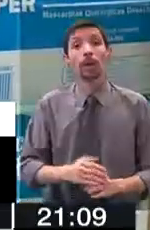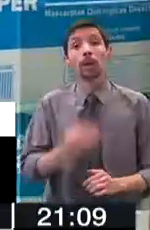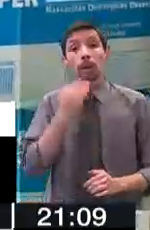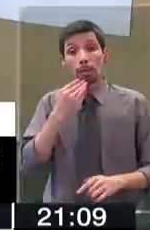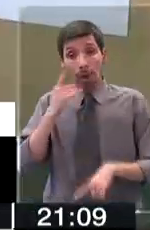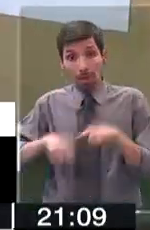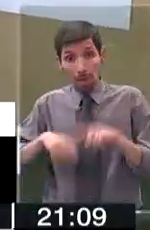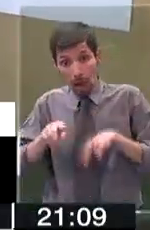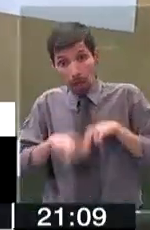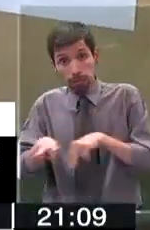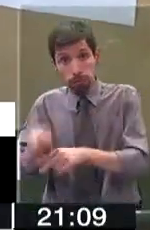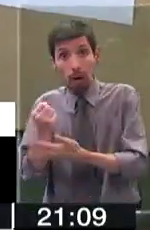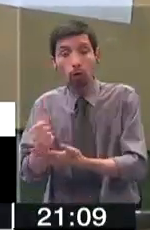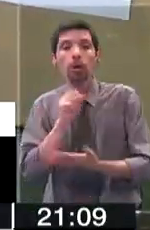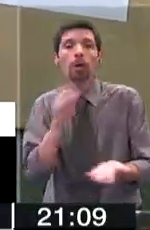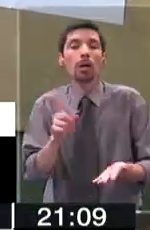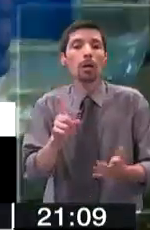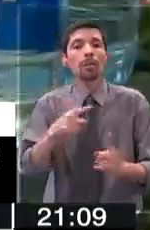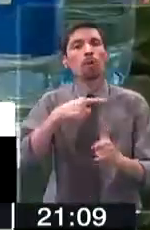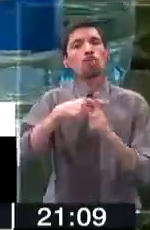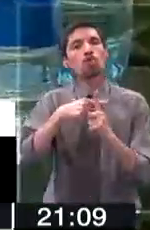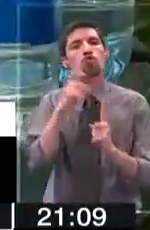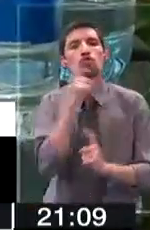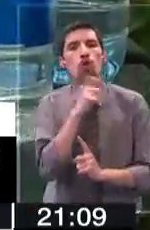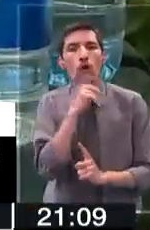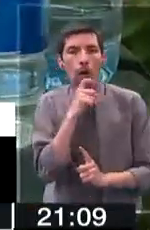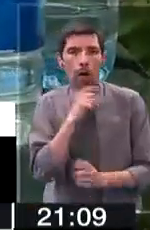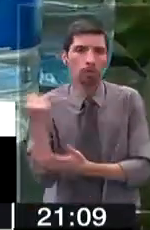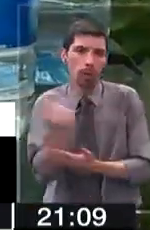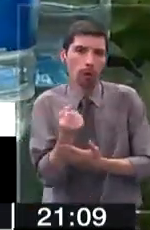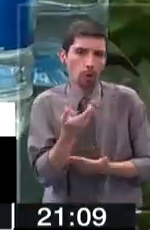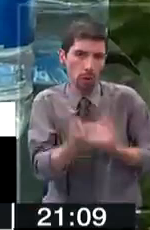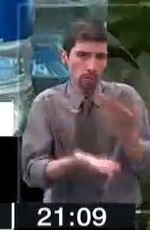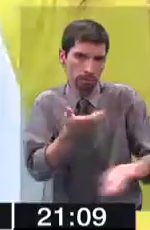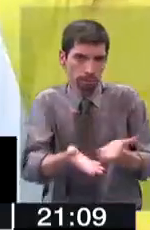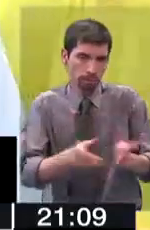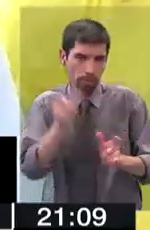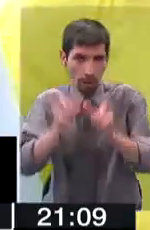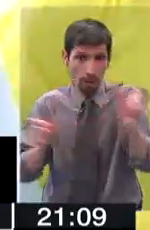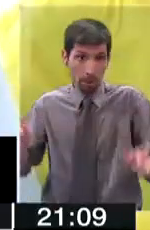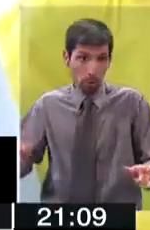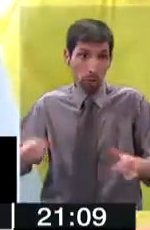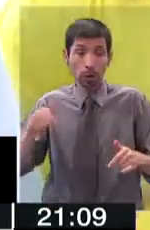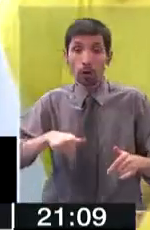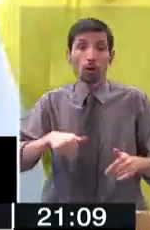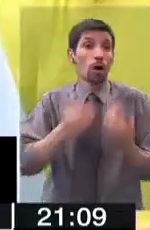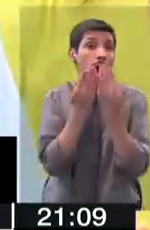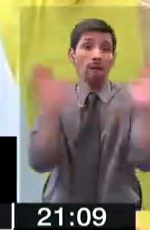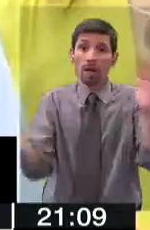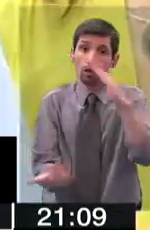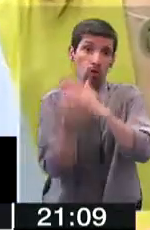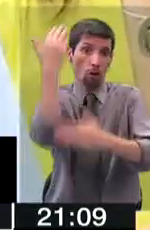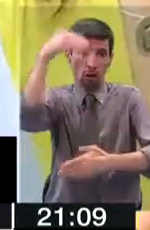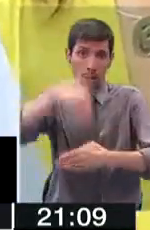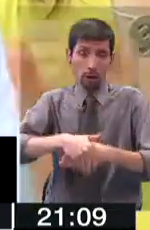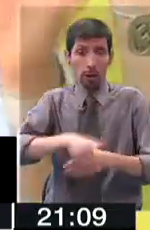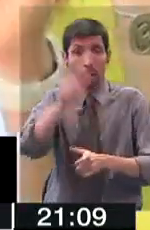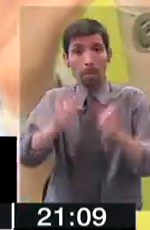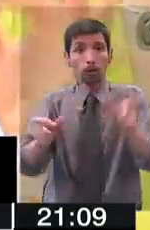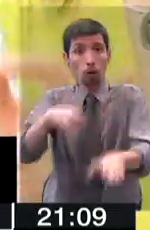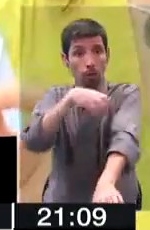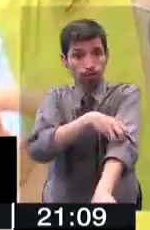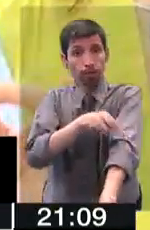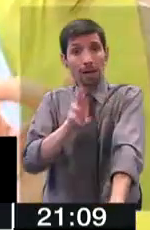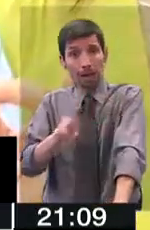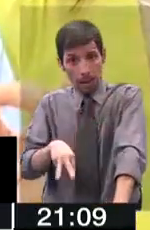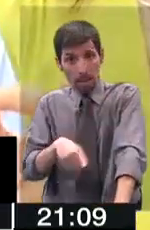de las instituciones donde la ciudadanía puede canalizar sus aportes. ¿Cómo? Vamos a estar abierto todo el día a la gente de la región metropolitana con